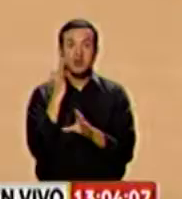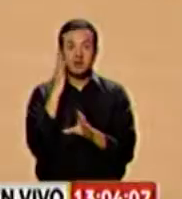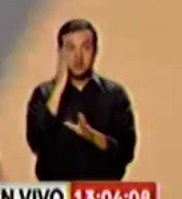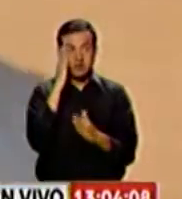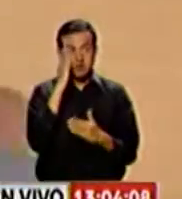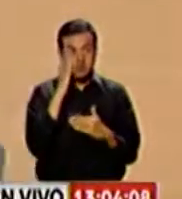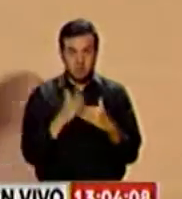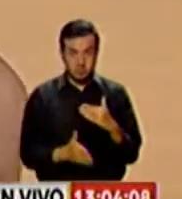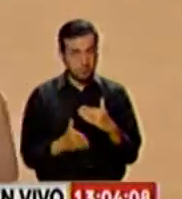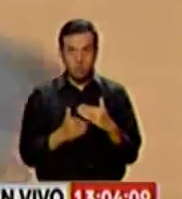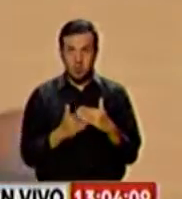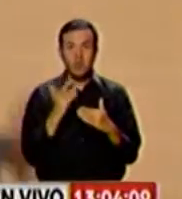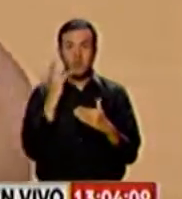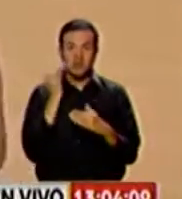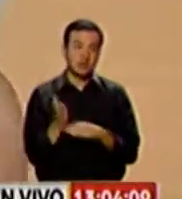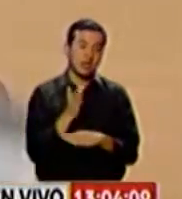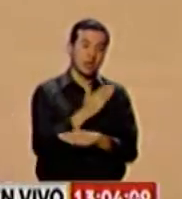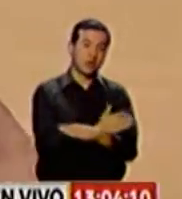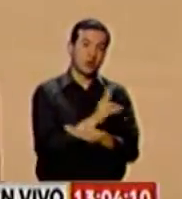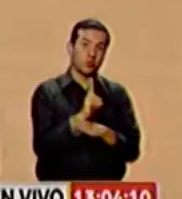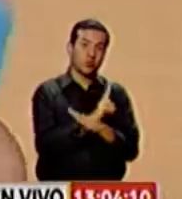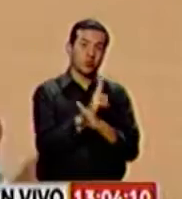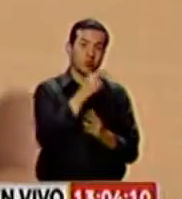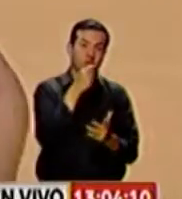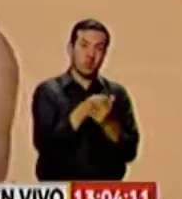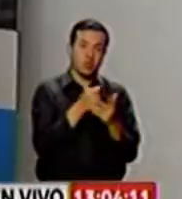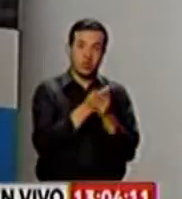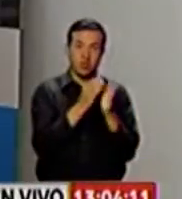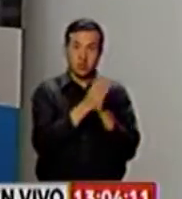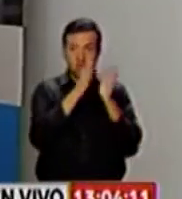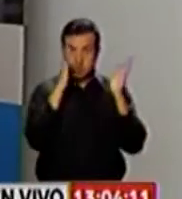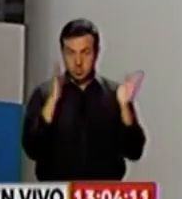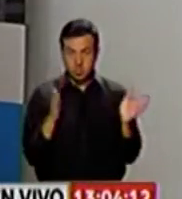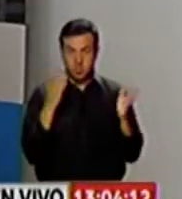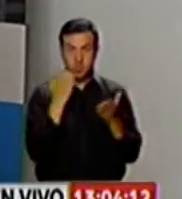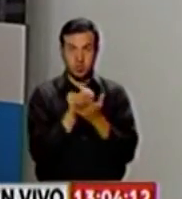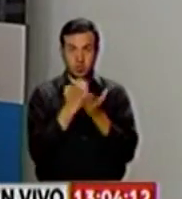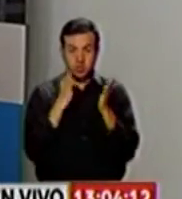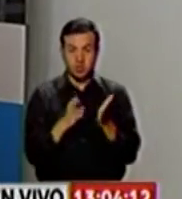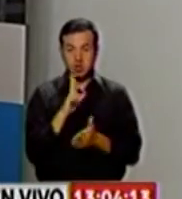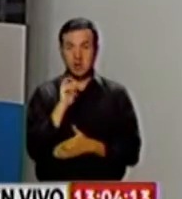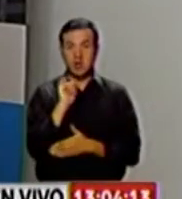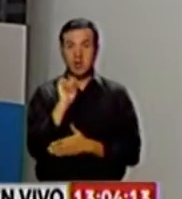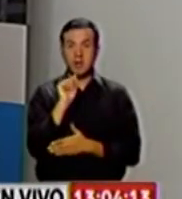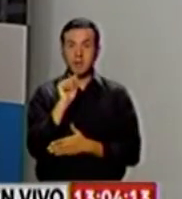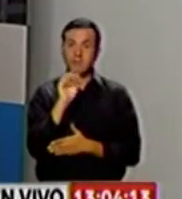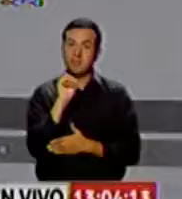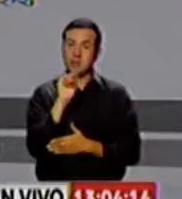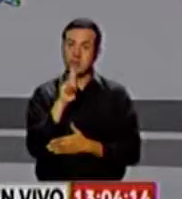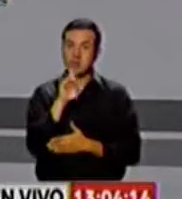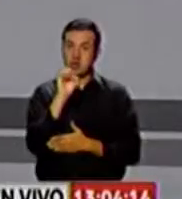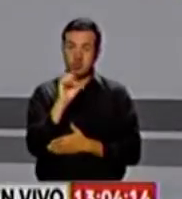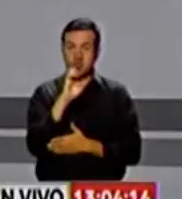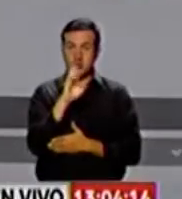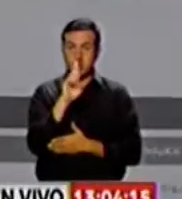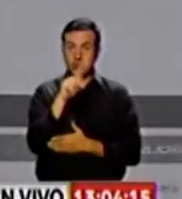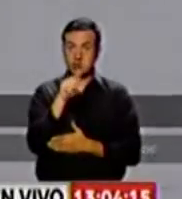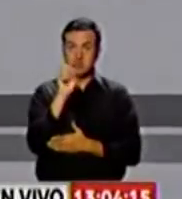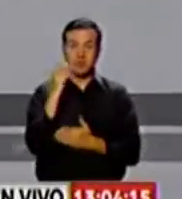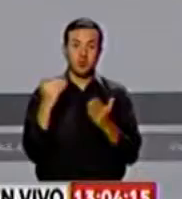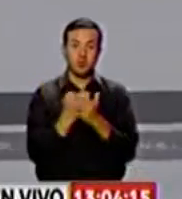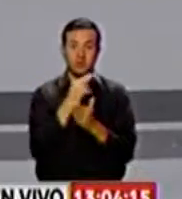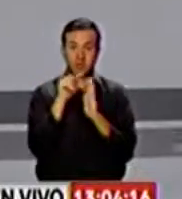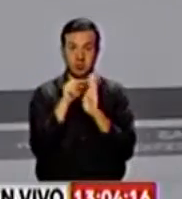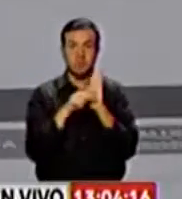corte, sino desde cuando se la utilizó para hacer la compra. El economista Ramiro Crespo dijo que es importante que estas nuevas normas